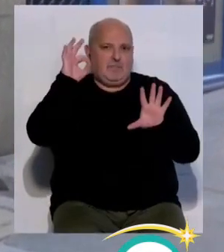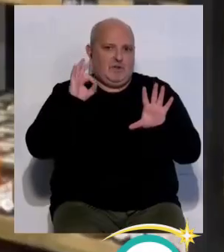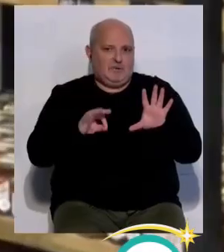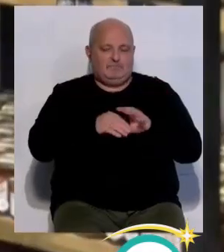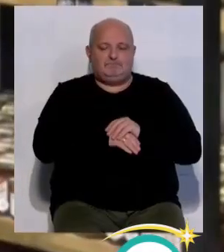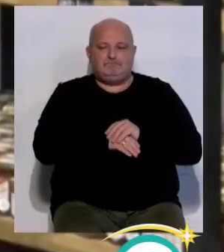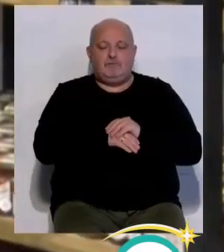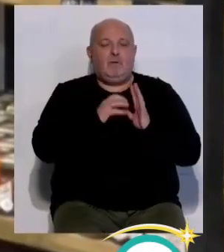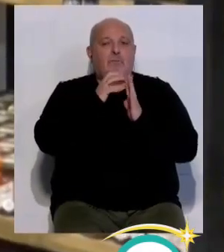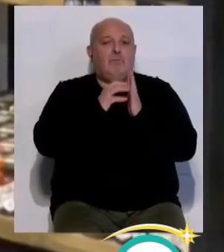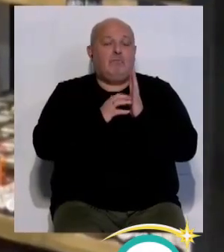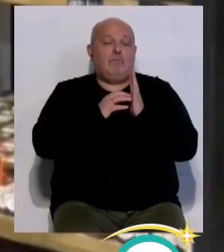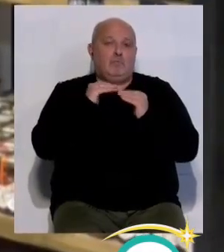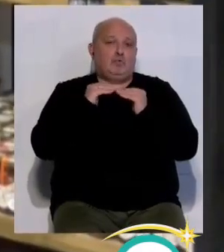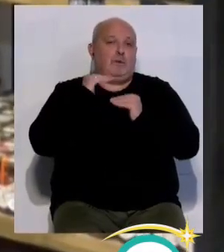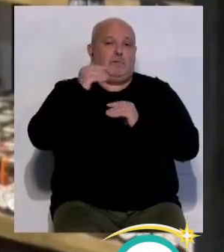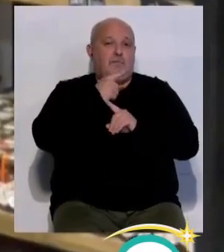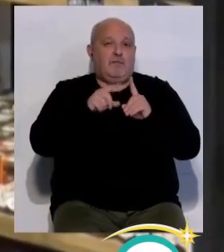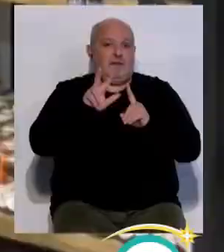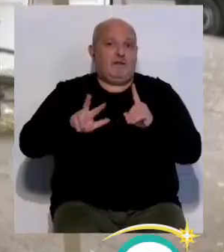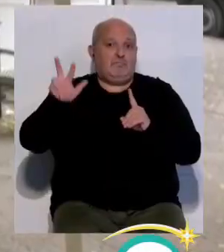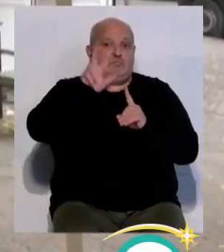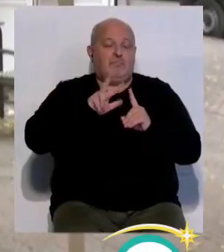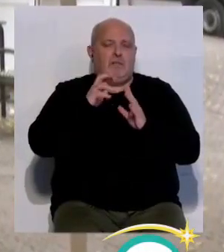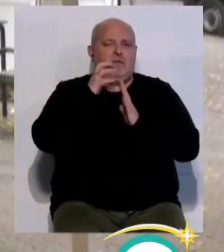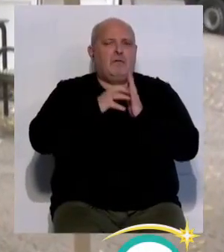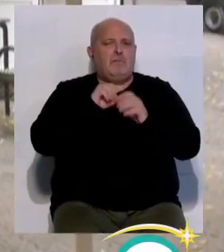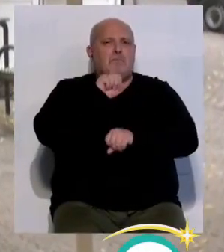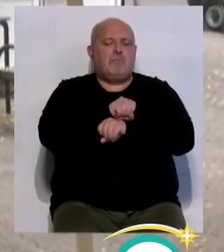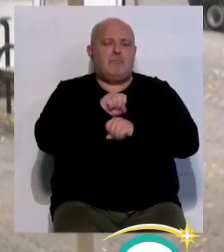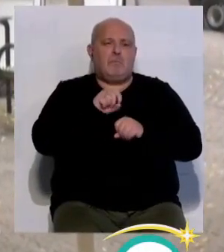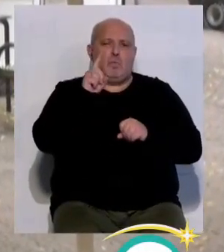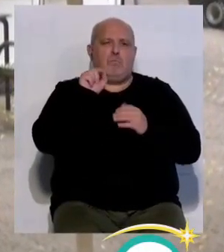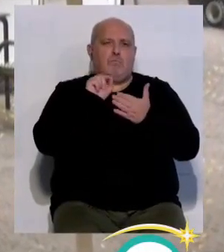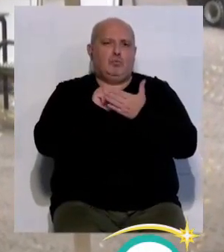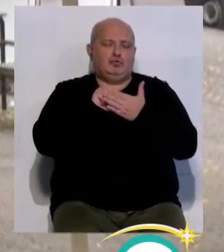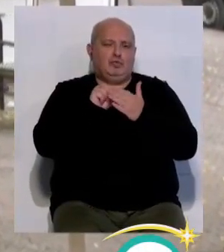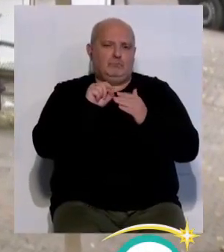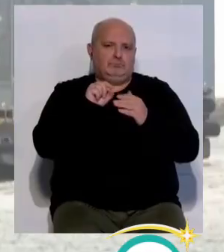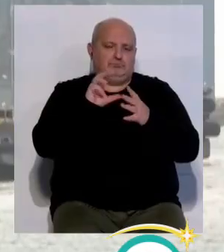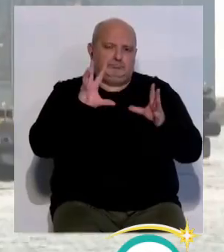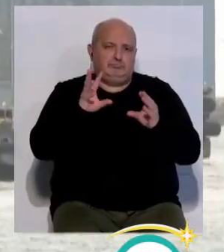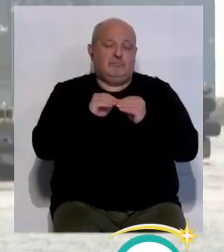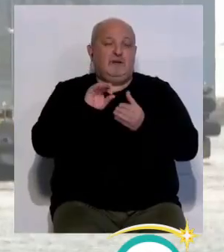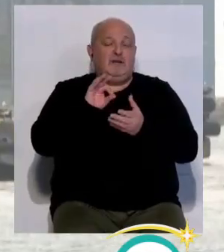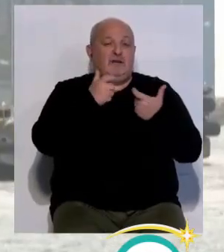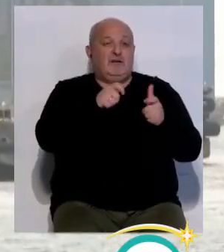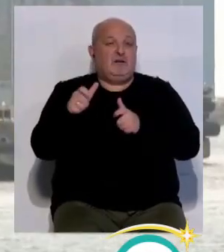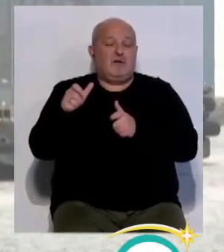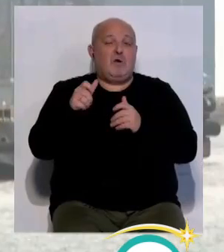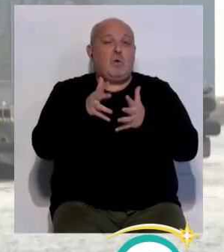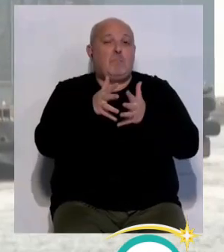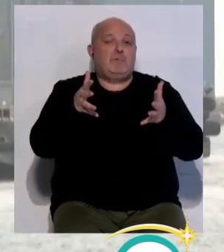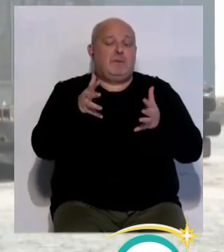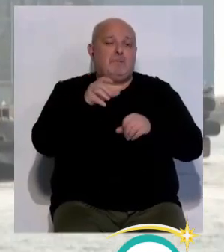2,27%. La bajada es superior a la media nacional, donde el descenso del paro ha sido de un punto porcentual. Por sectores, el desempleo